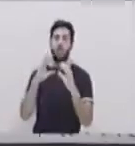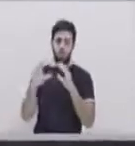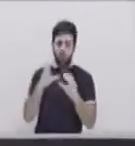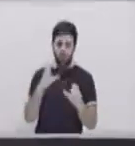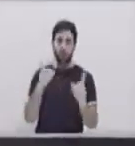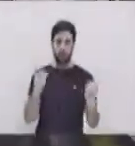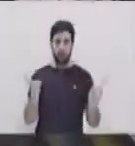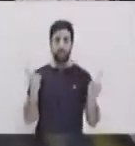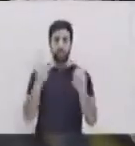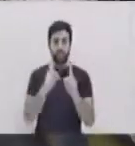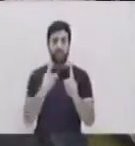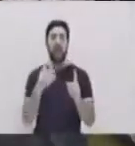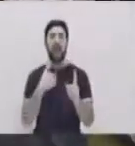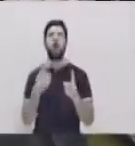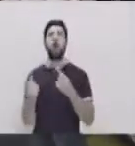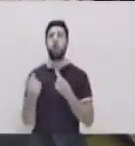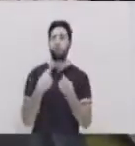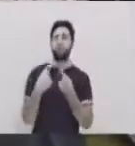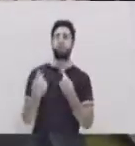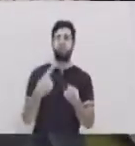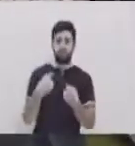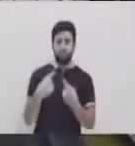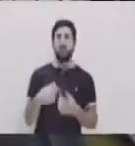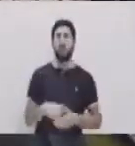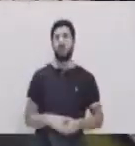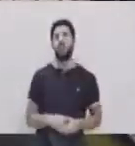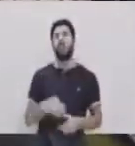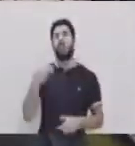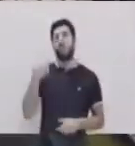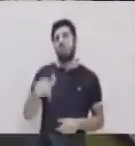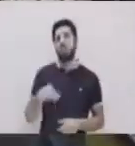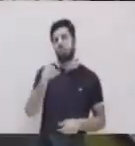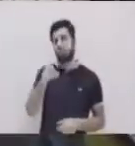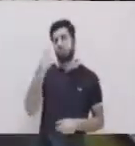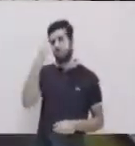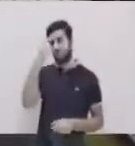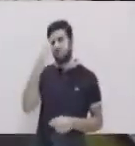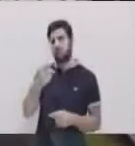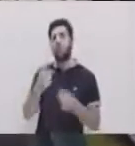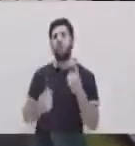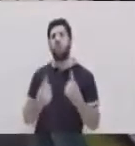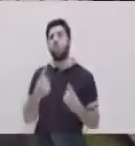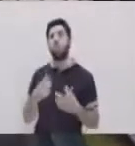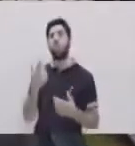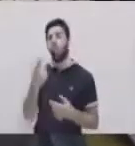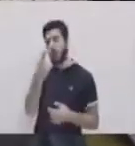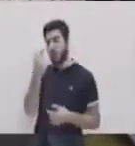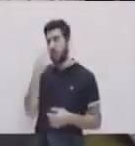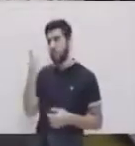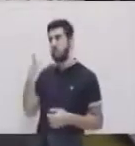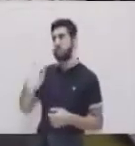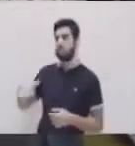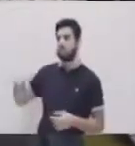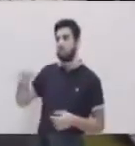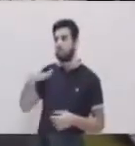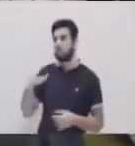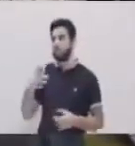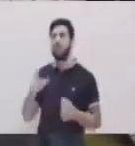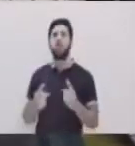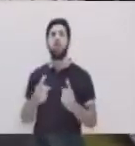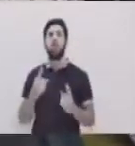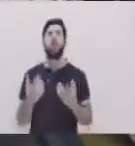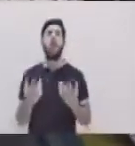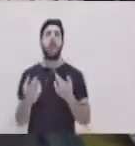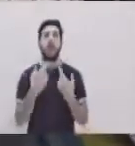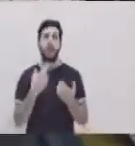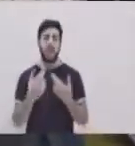comunicación y que se establece una relación? Ahora, ¿cuál crees tú que es la relación, si te basas en este texto, cuál es la relación entre